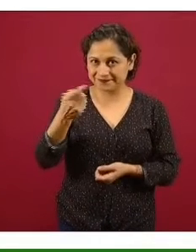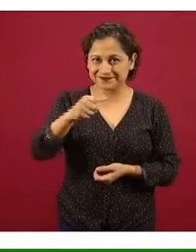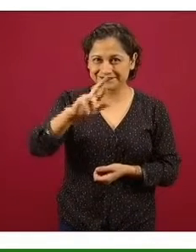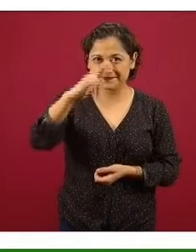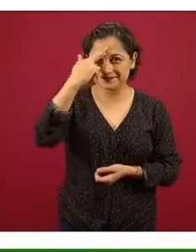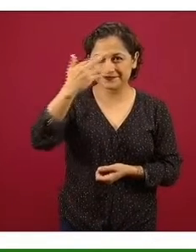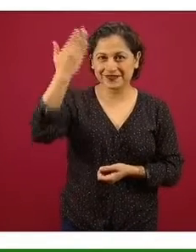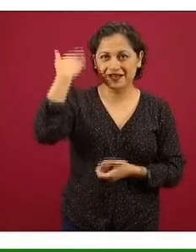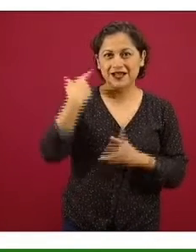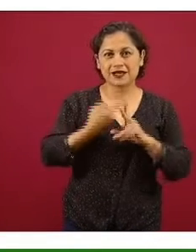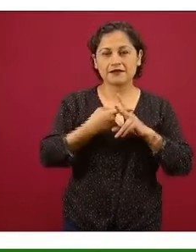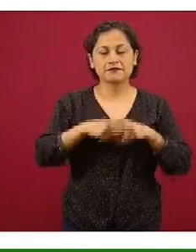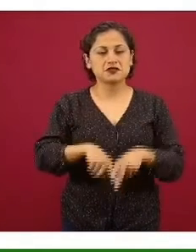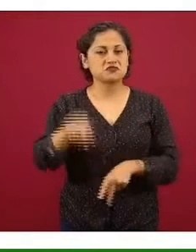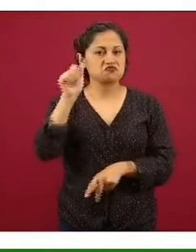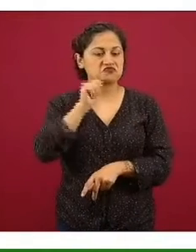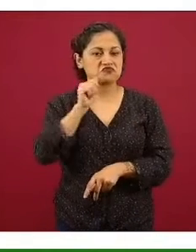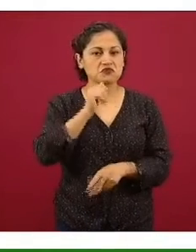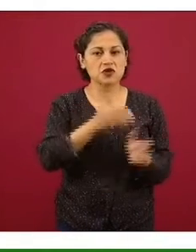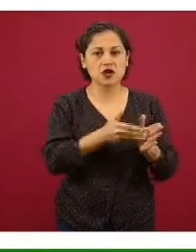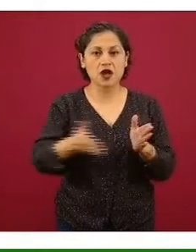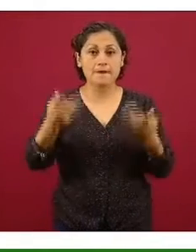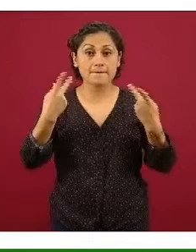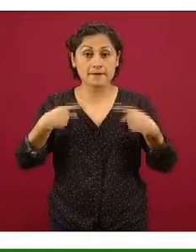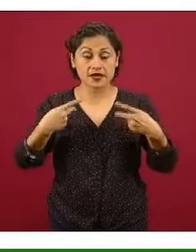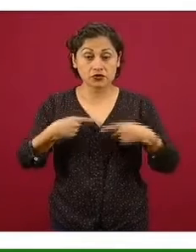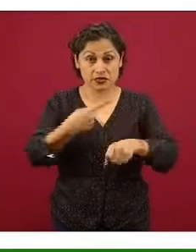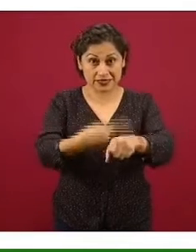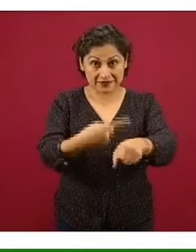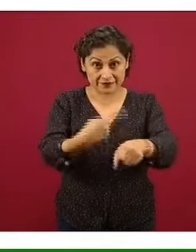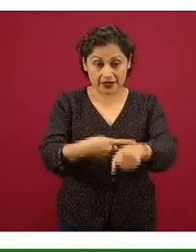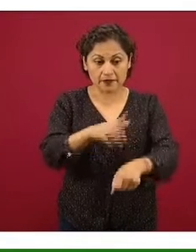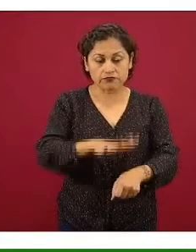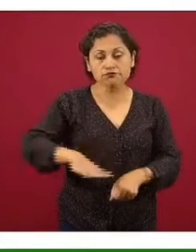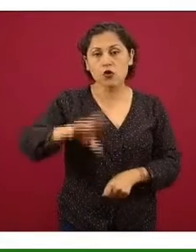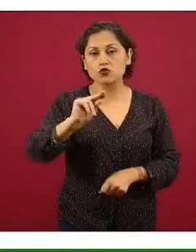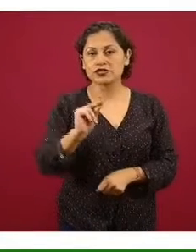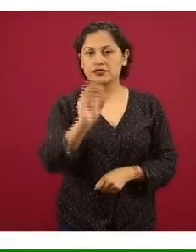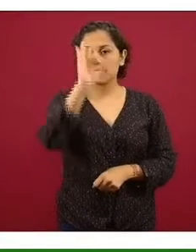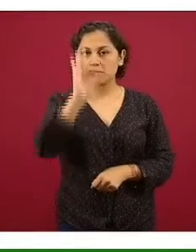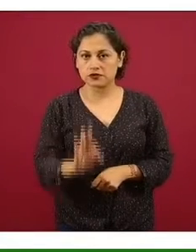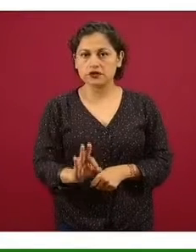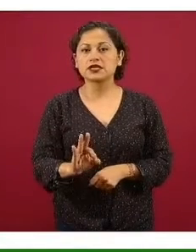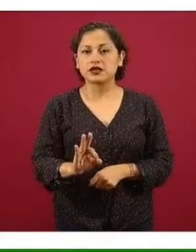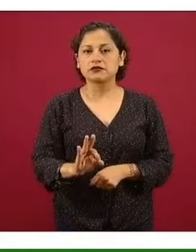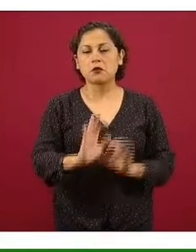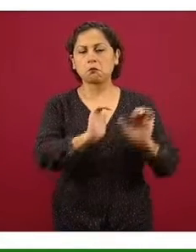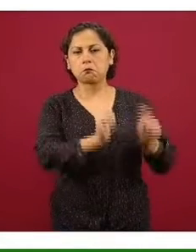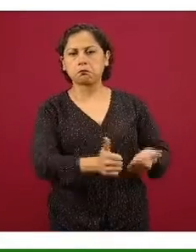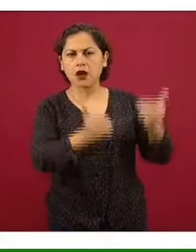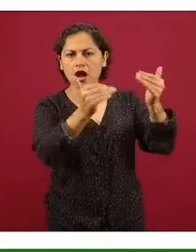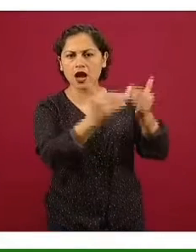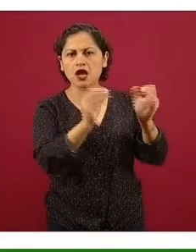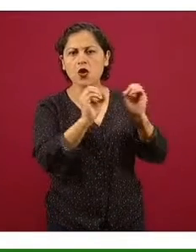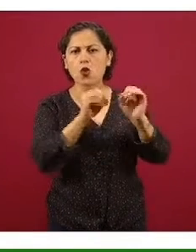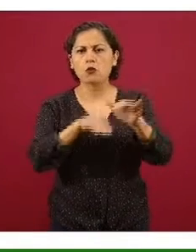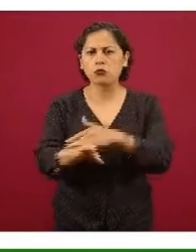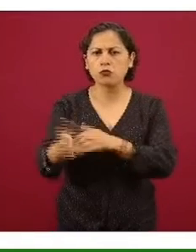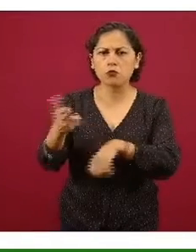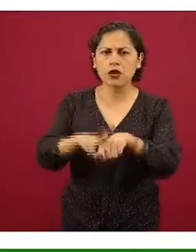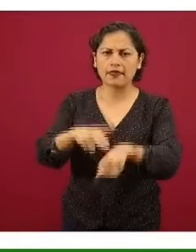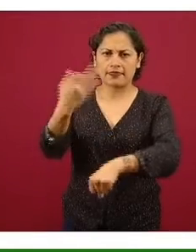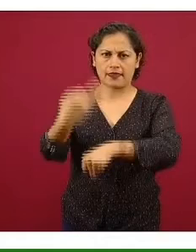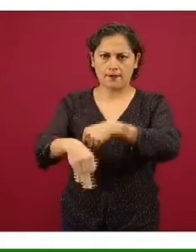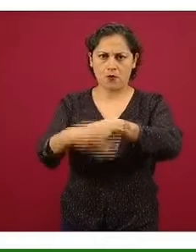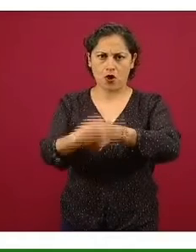que siempre había una tendencia a que un 80% de los casos de COVID-19 fueran ambulatorios. Si vemos las